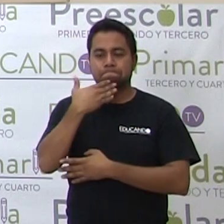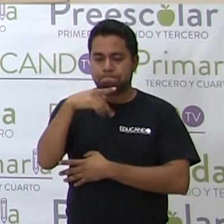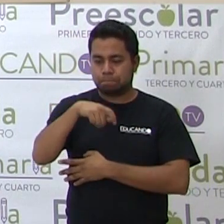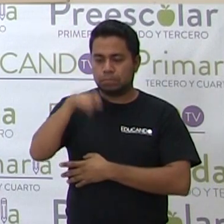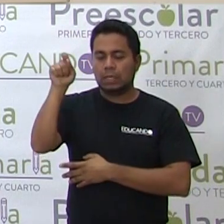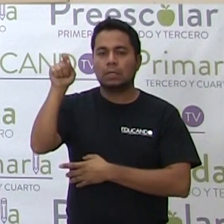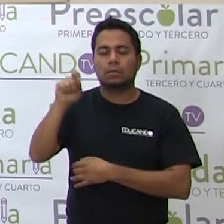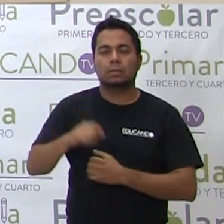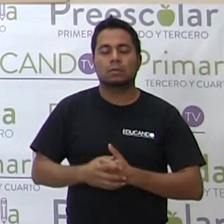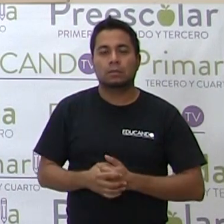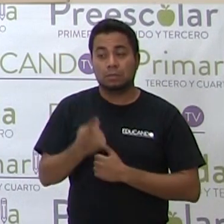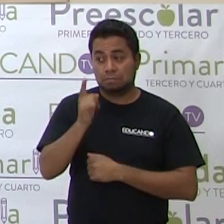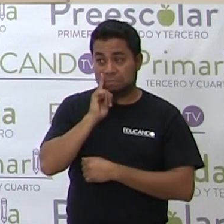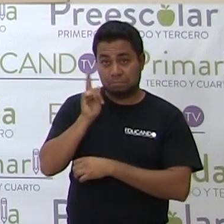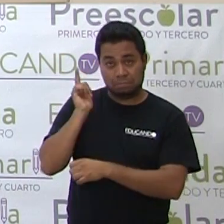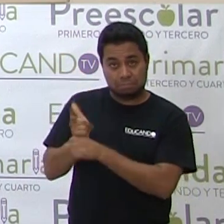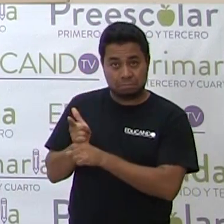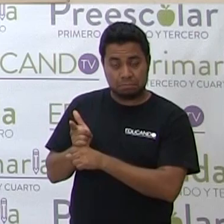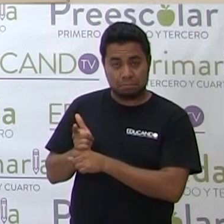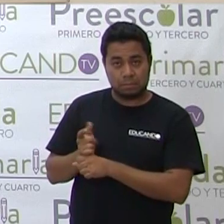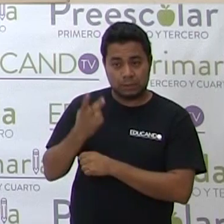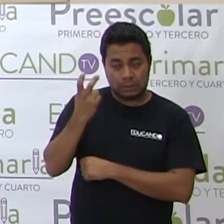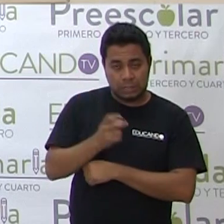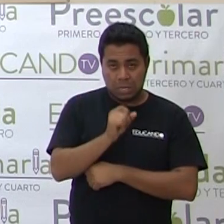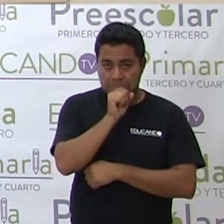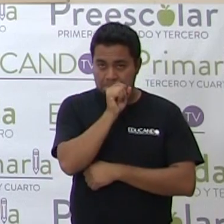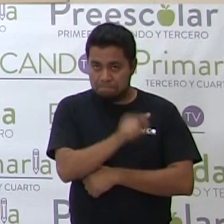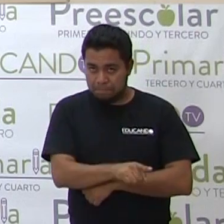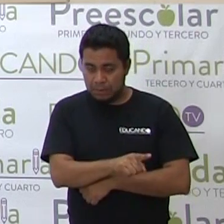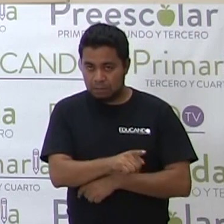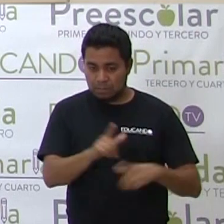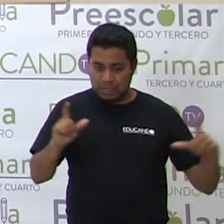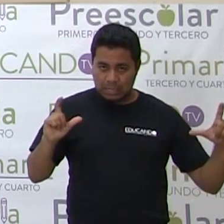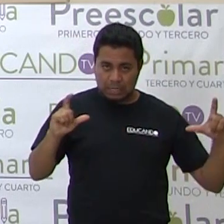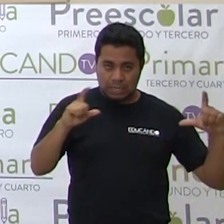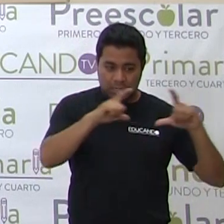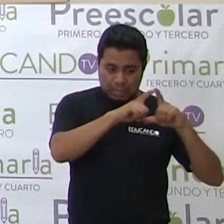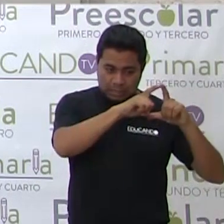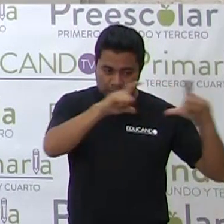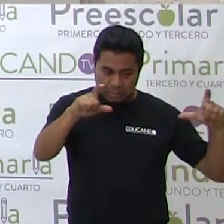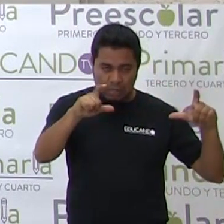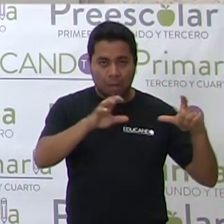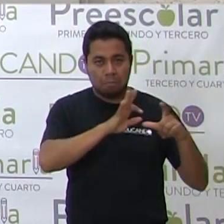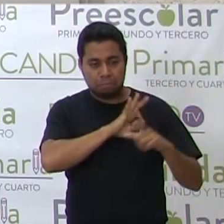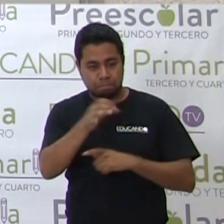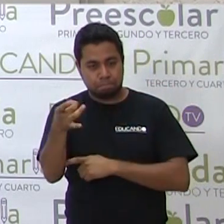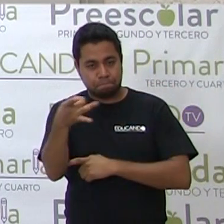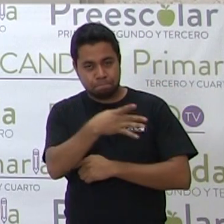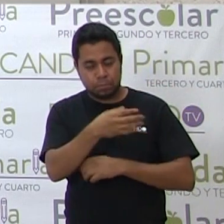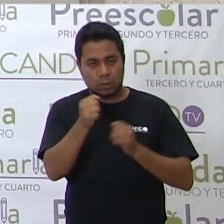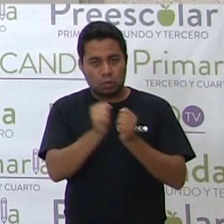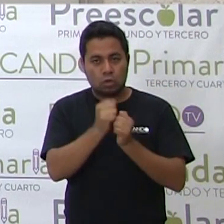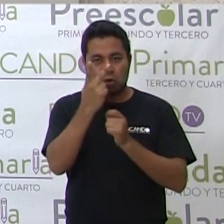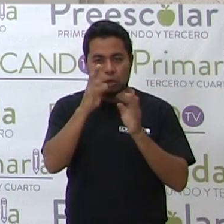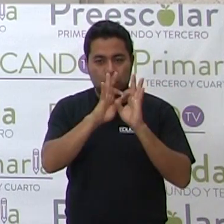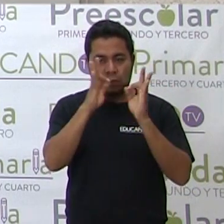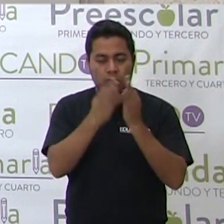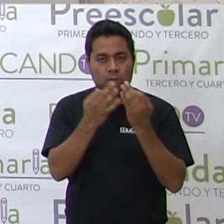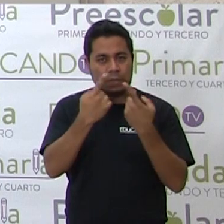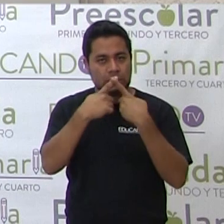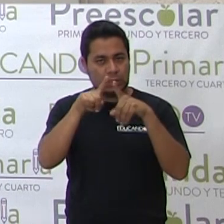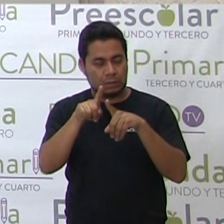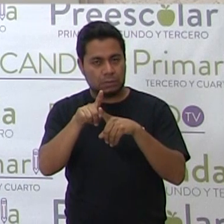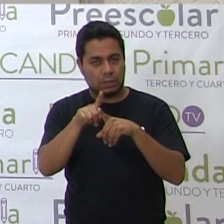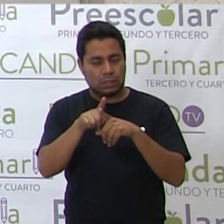correcta ya vieron que esta misma ecuación lo resolvimos por dos métodos